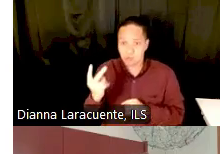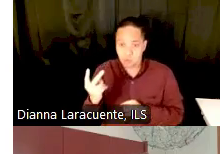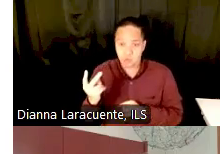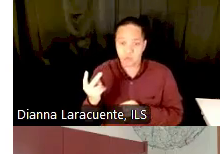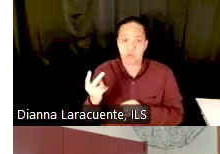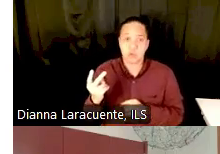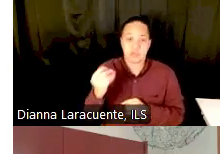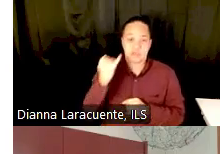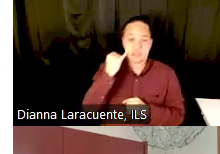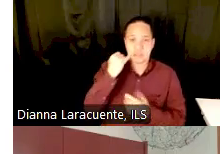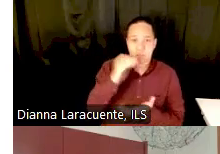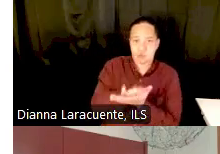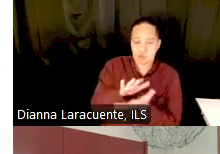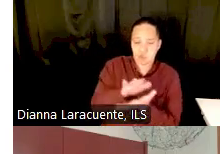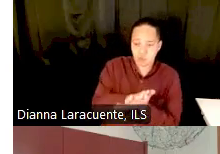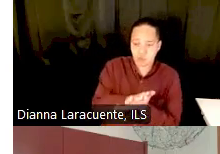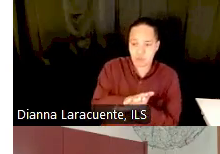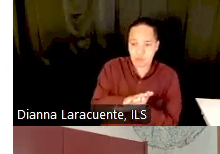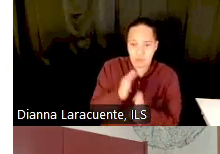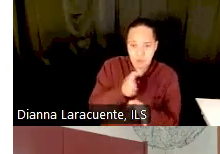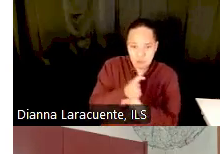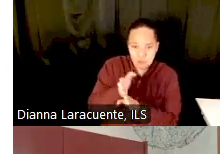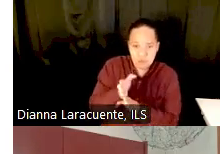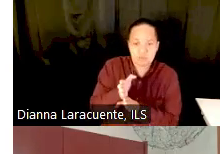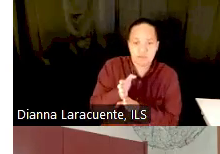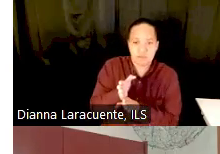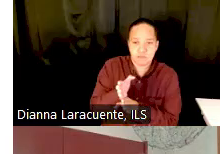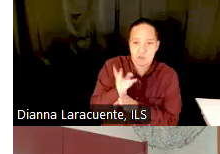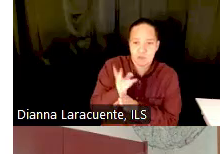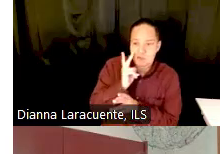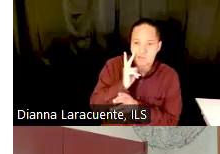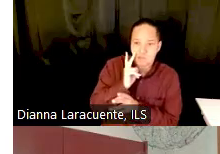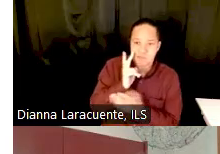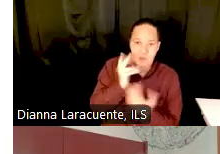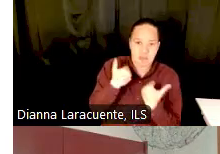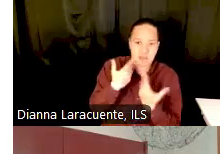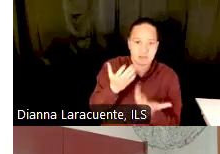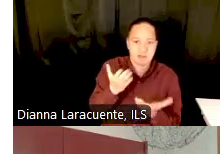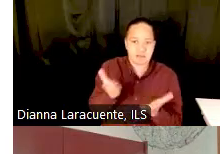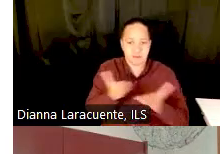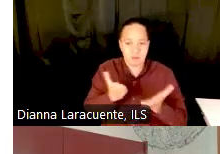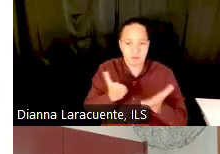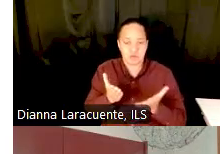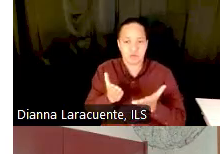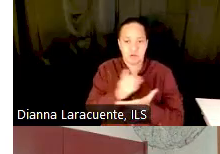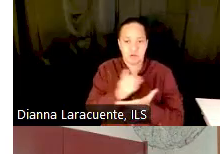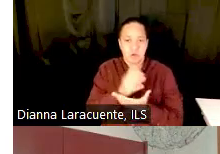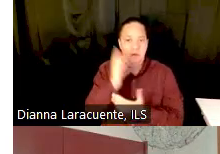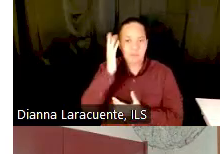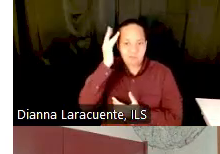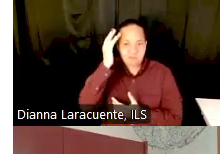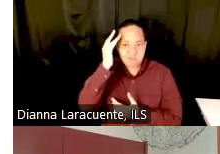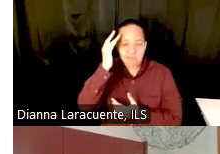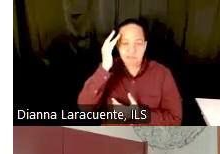resulta que en la escuela es una escuela especializada donde van a haber servicios para la población del espectro de autismo, pues